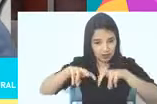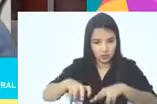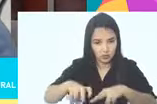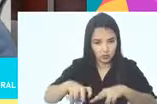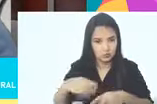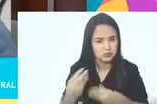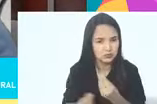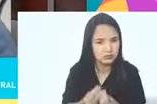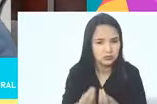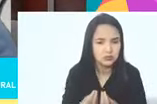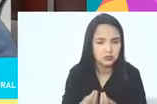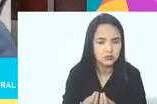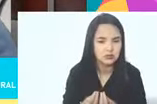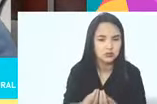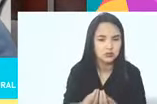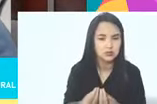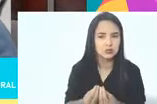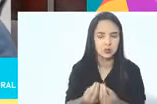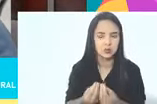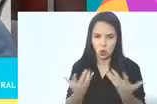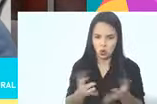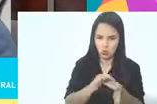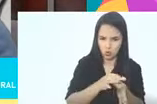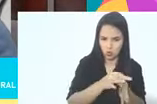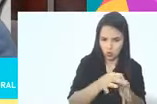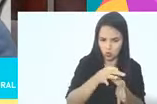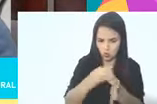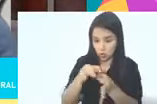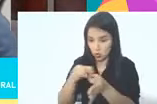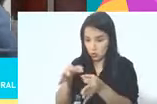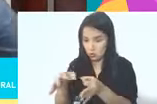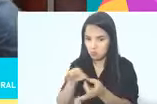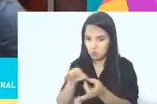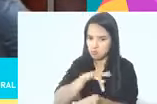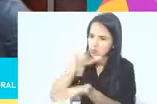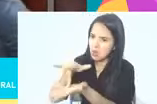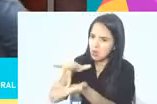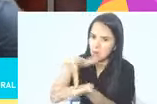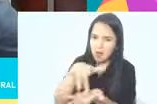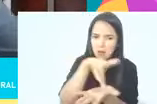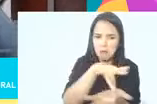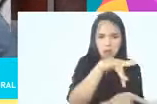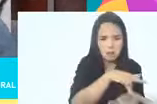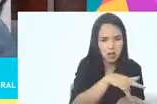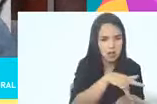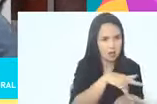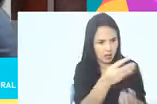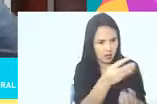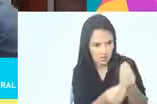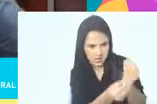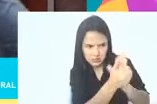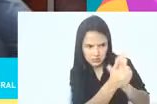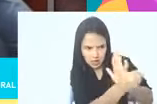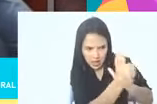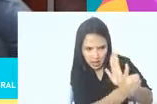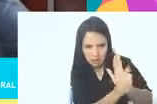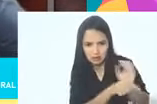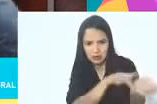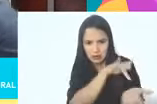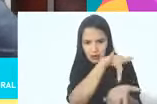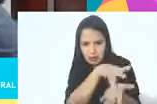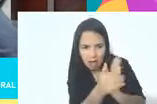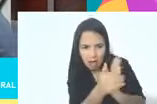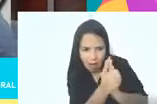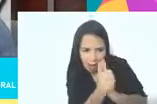Está transmitiendo de la alcaldía de los Córdobas. Porfa, compártenos el link. Está también desde la página de la alcaldía de los Córdobas,